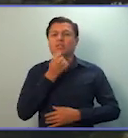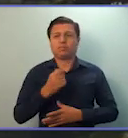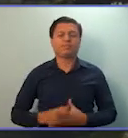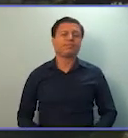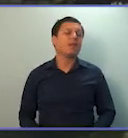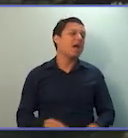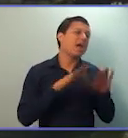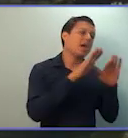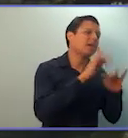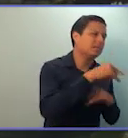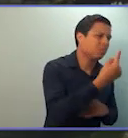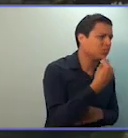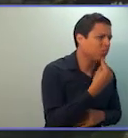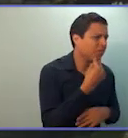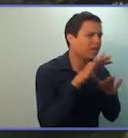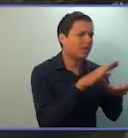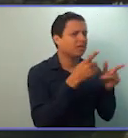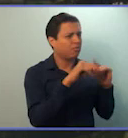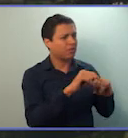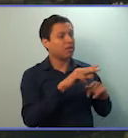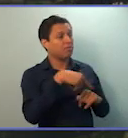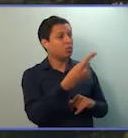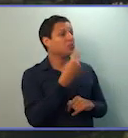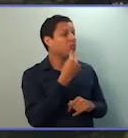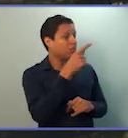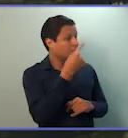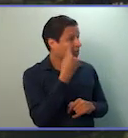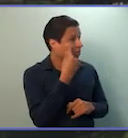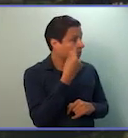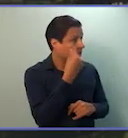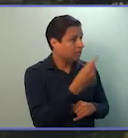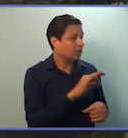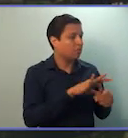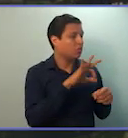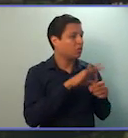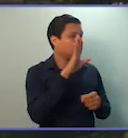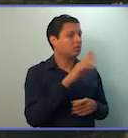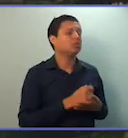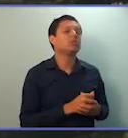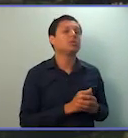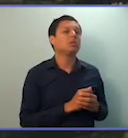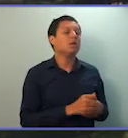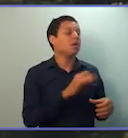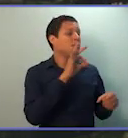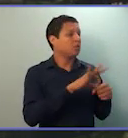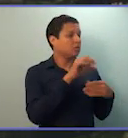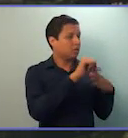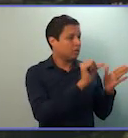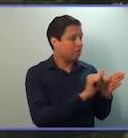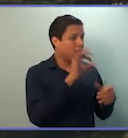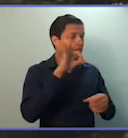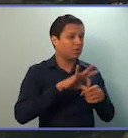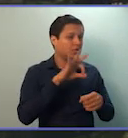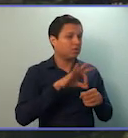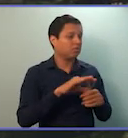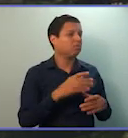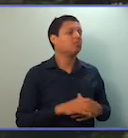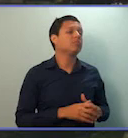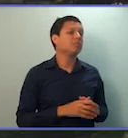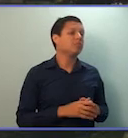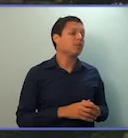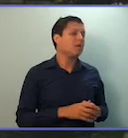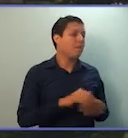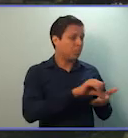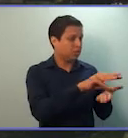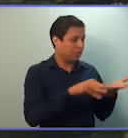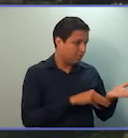el próximo viernes y para que estén pendientes del día de la elección aunque tanto televisión legislativa como radio legislativa vamos a tomar el